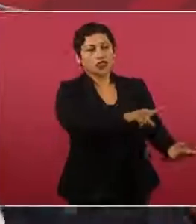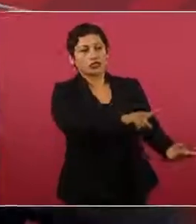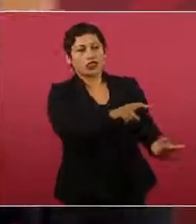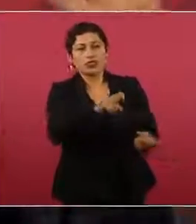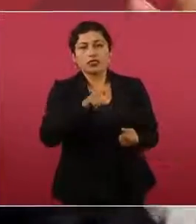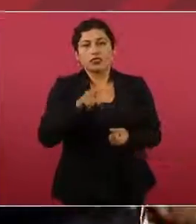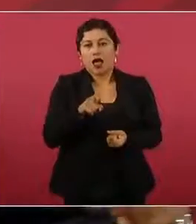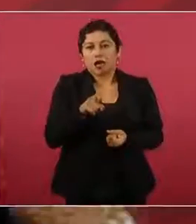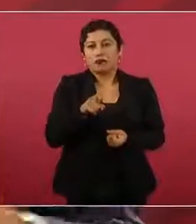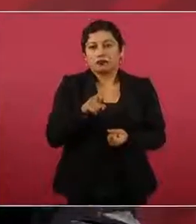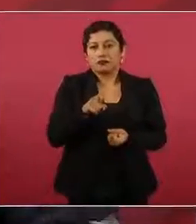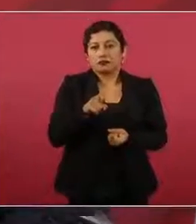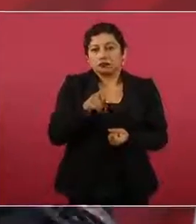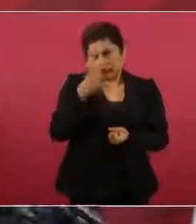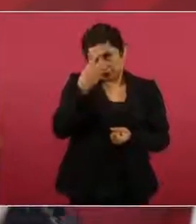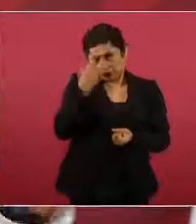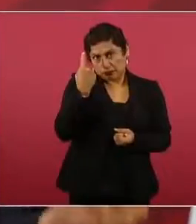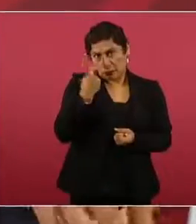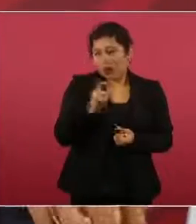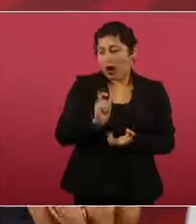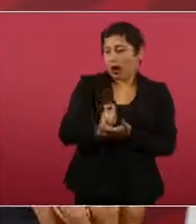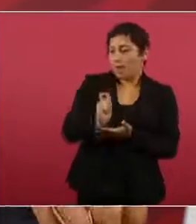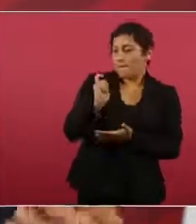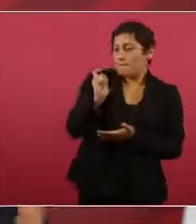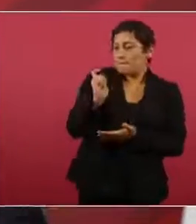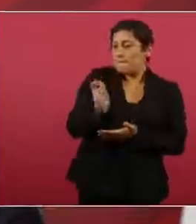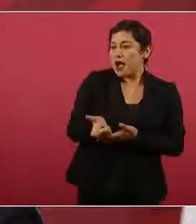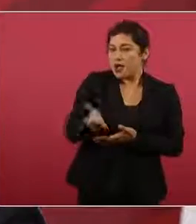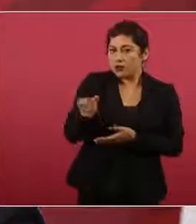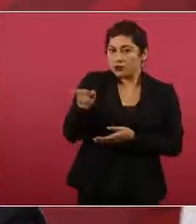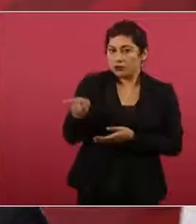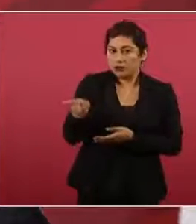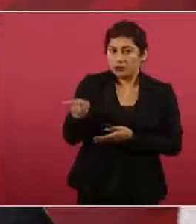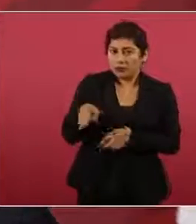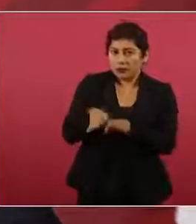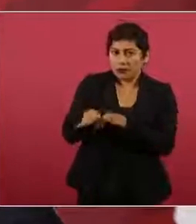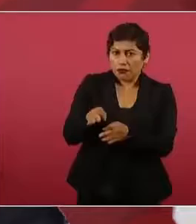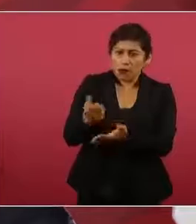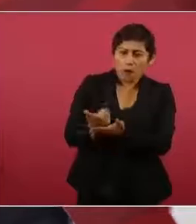de sueldos elevadísimos, de